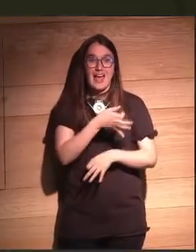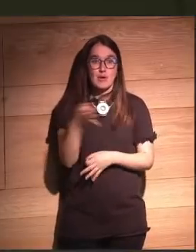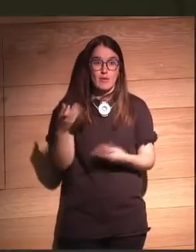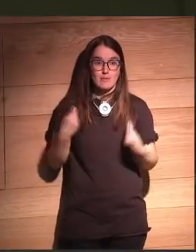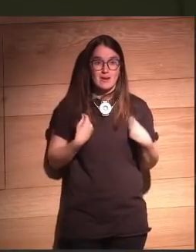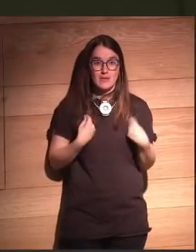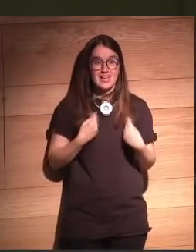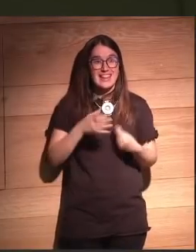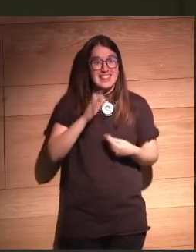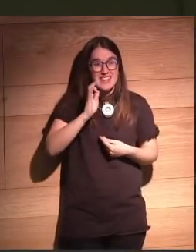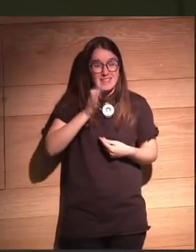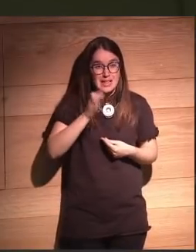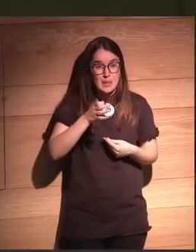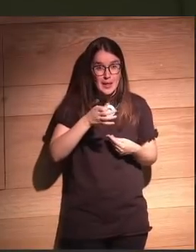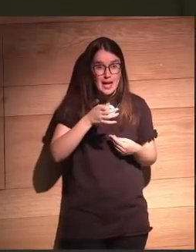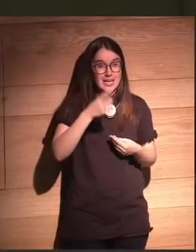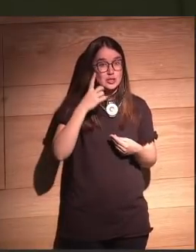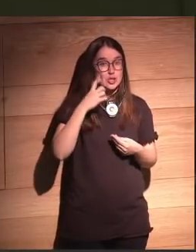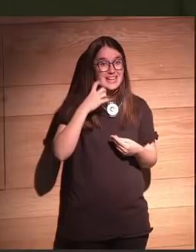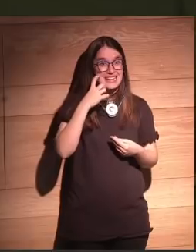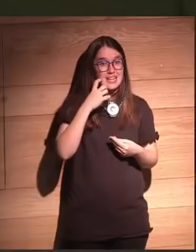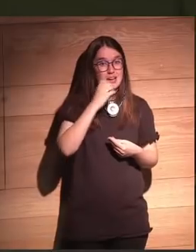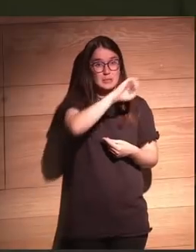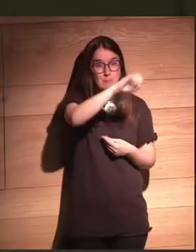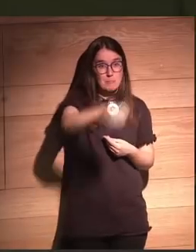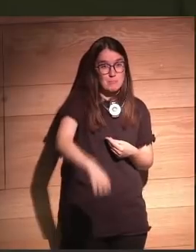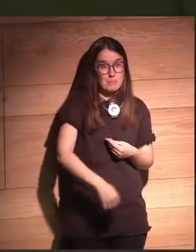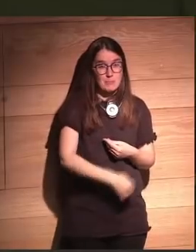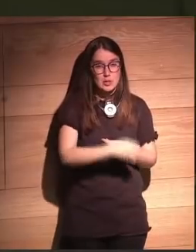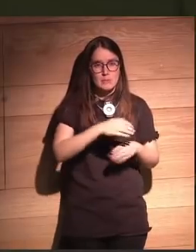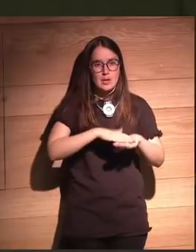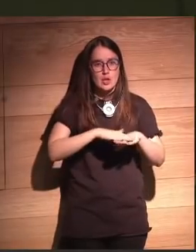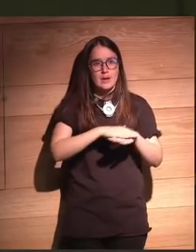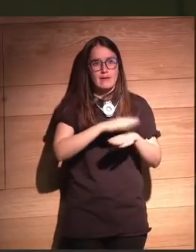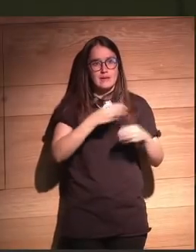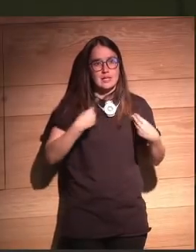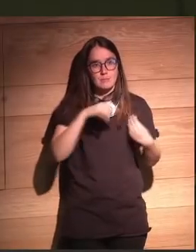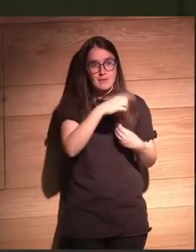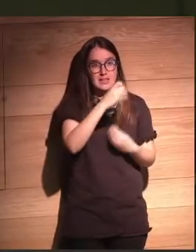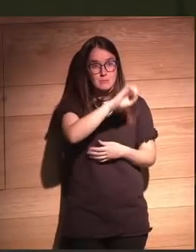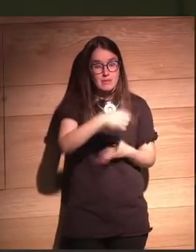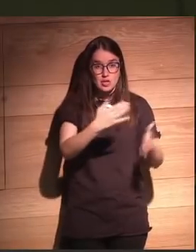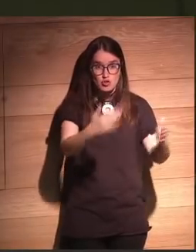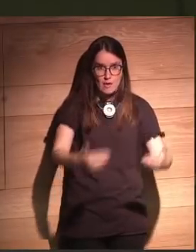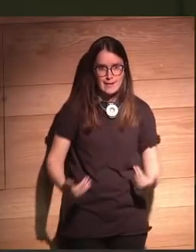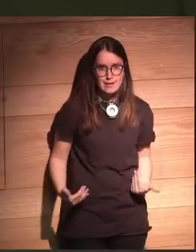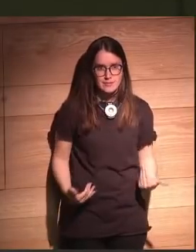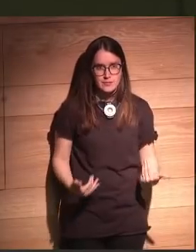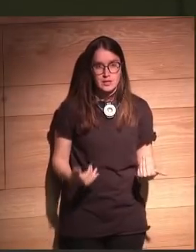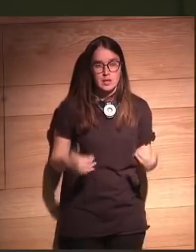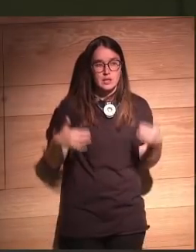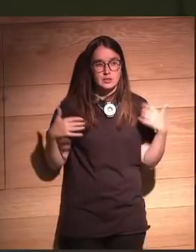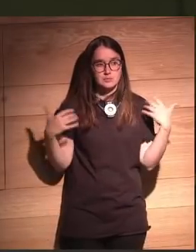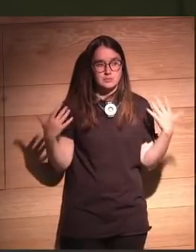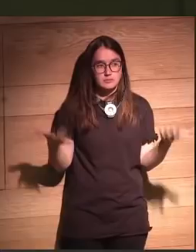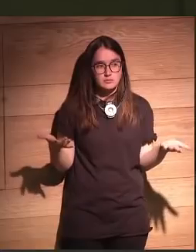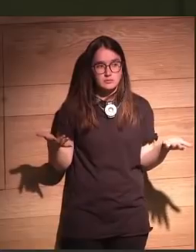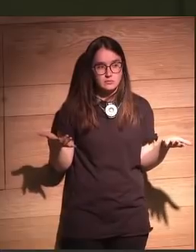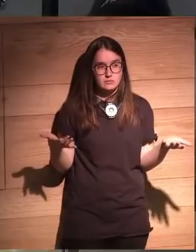De verdad, ese parque que todos teníamos como un mito en la cabeza no existe. No existe. Con lo cual,